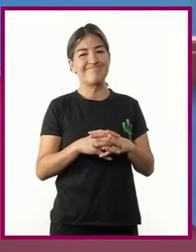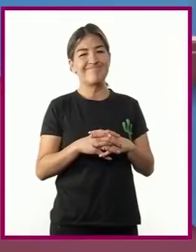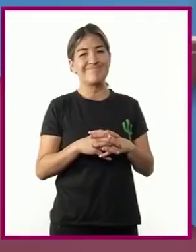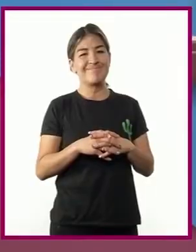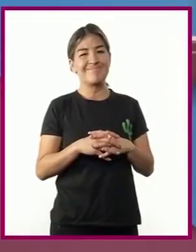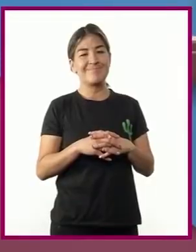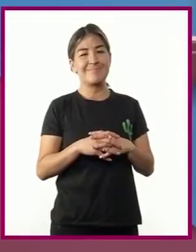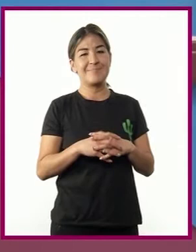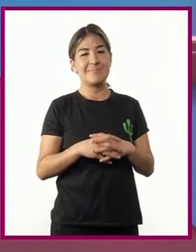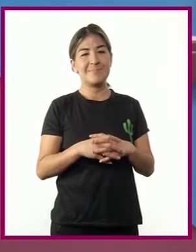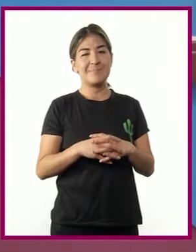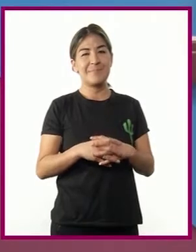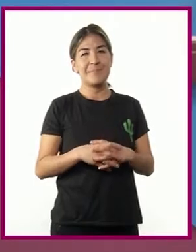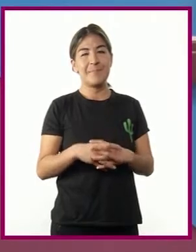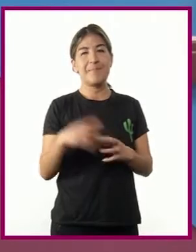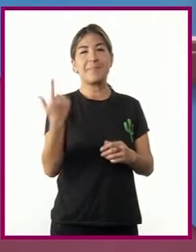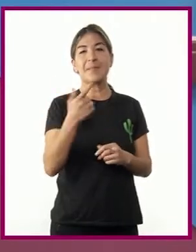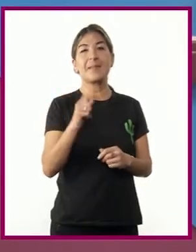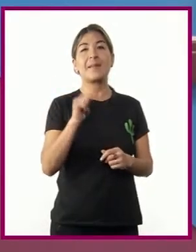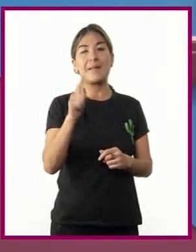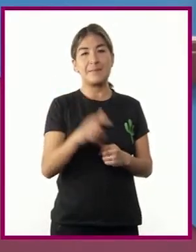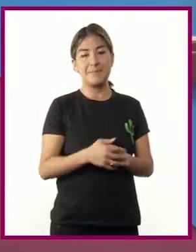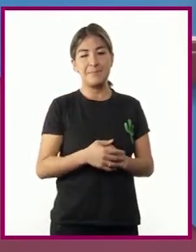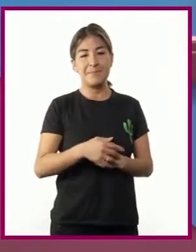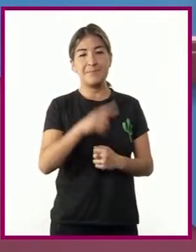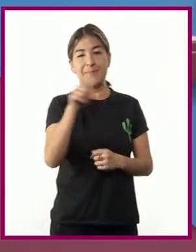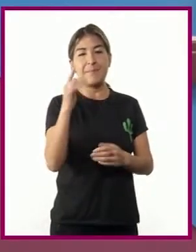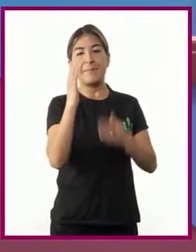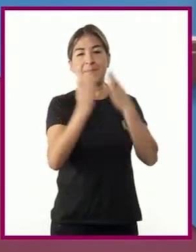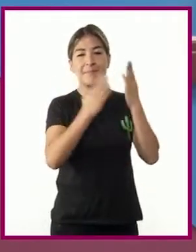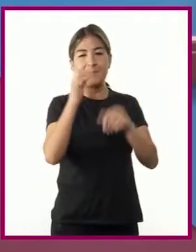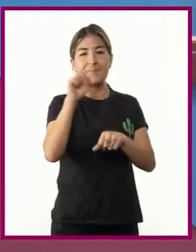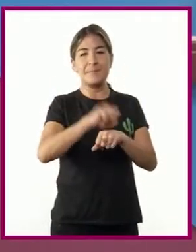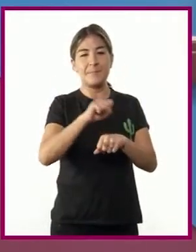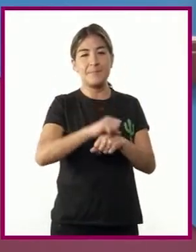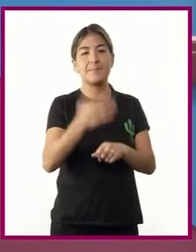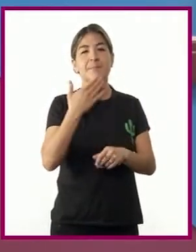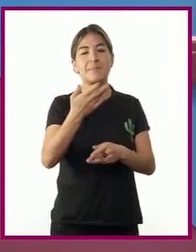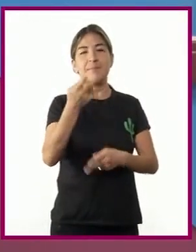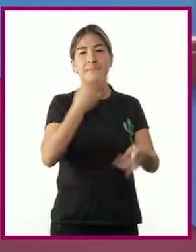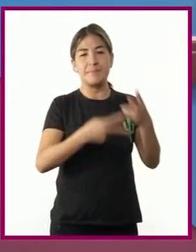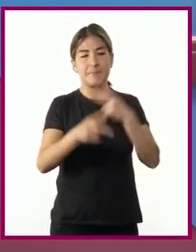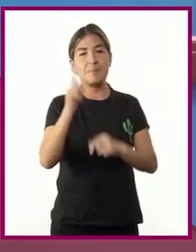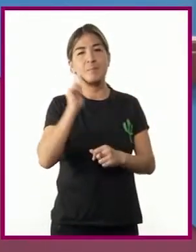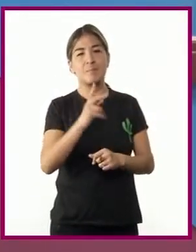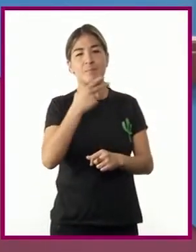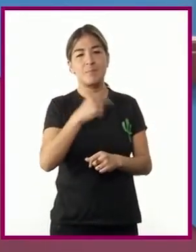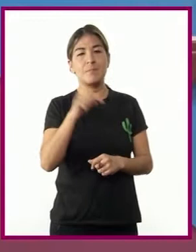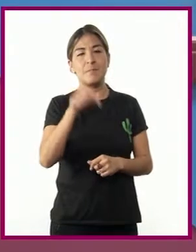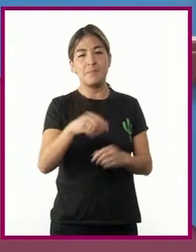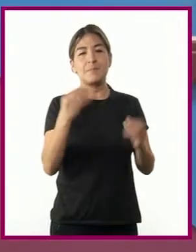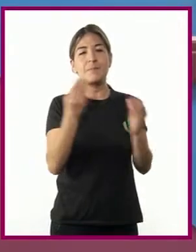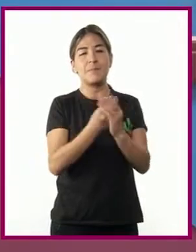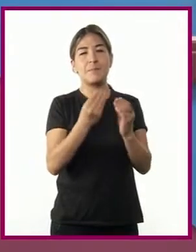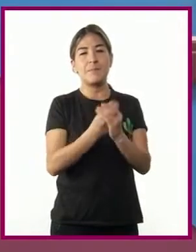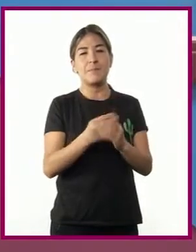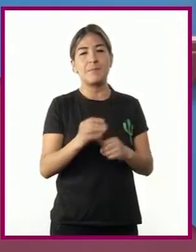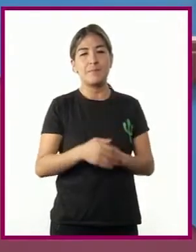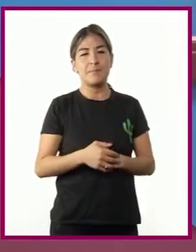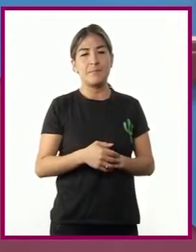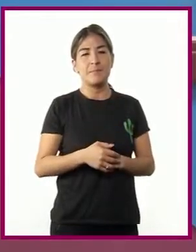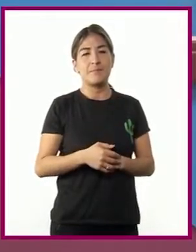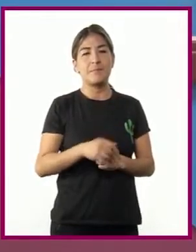¿Qué tal, apreciables estudiantes de secundaria? Sean bienvenidas y bienvenidos a una nueva sesión de